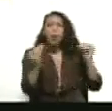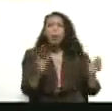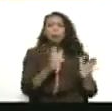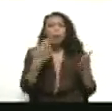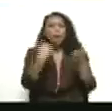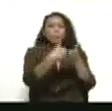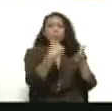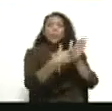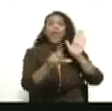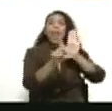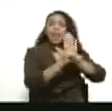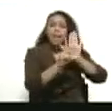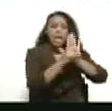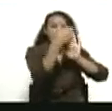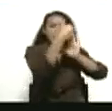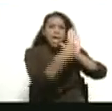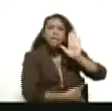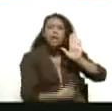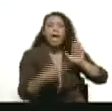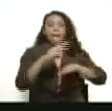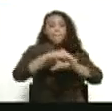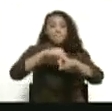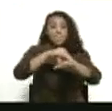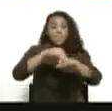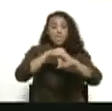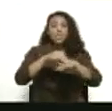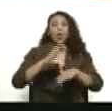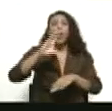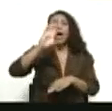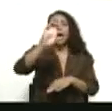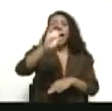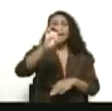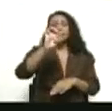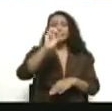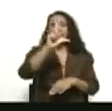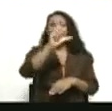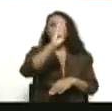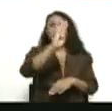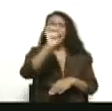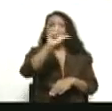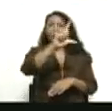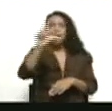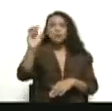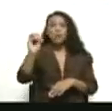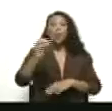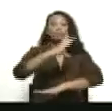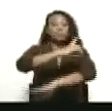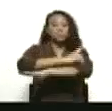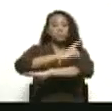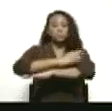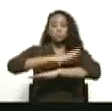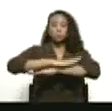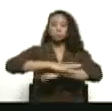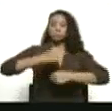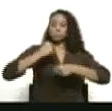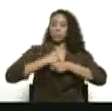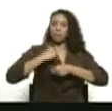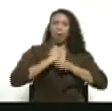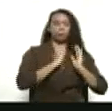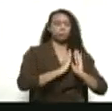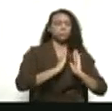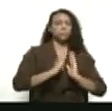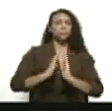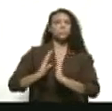enmarcado en base a la ley. El ministro Ceballos ha sido sumamente disciplinado en organizar